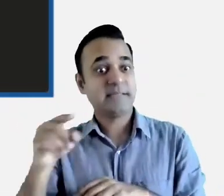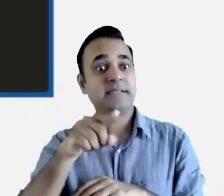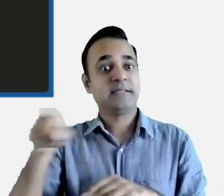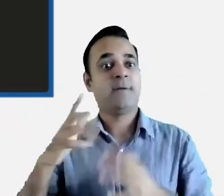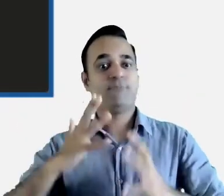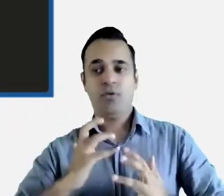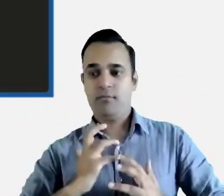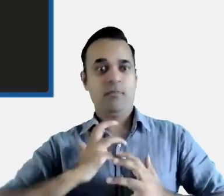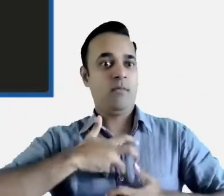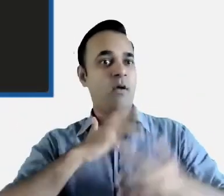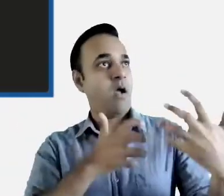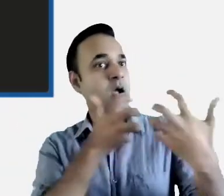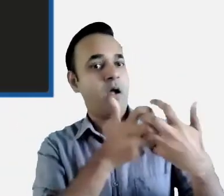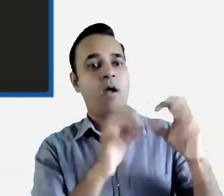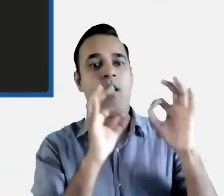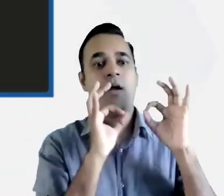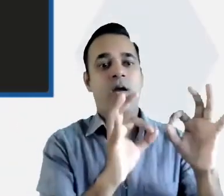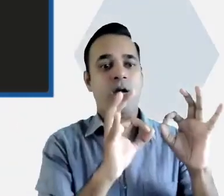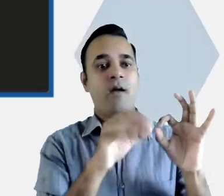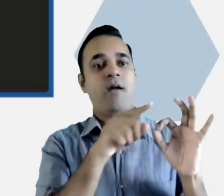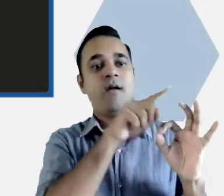parte de los esfuerzos de adaptación.